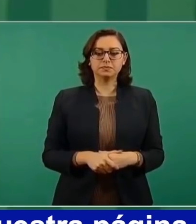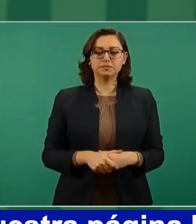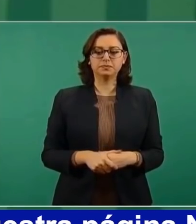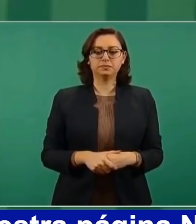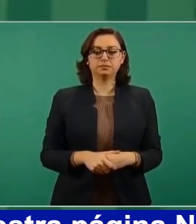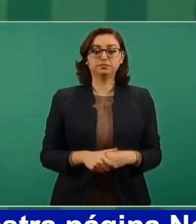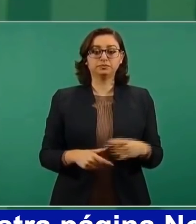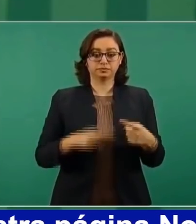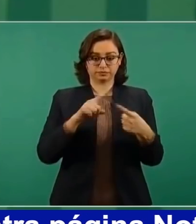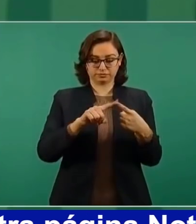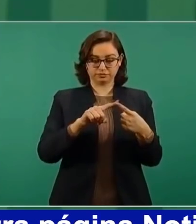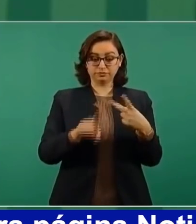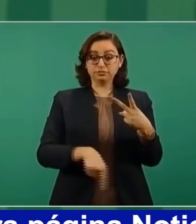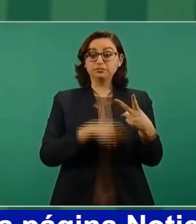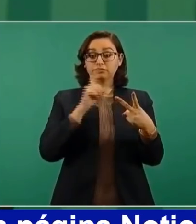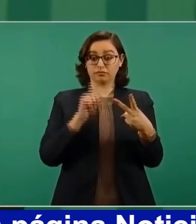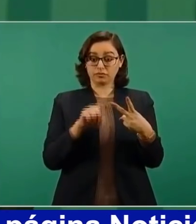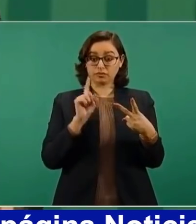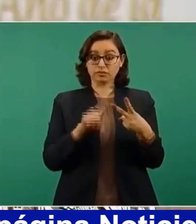Y lo mismo,